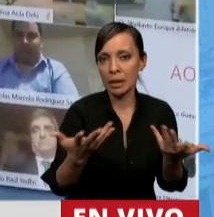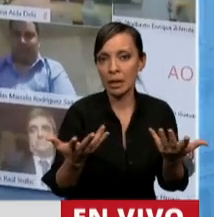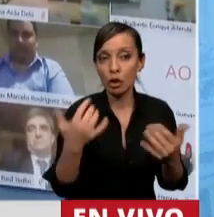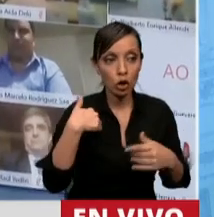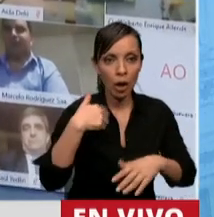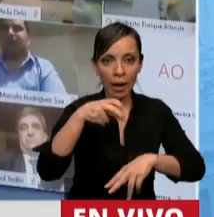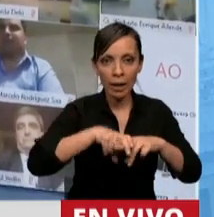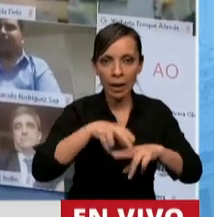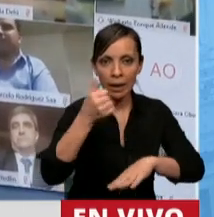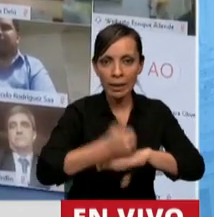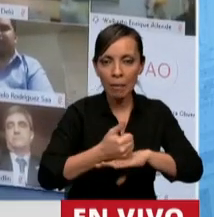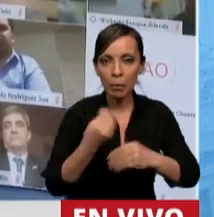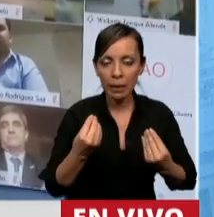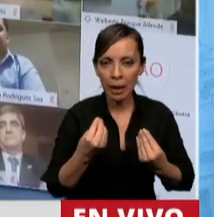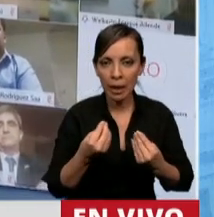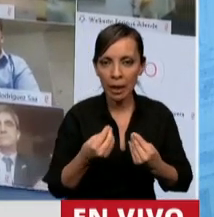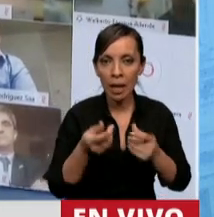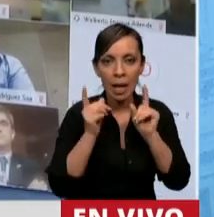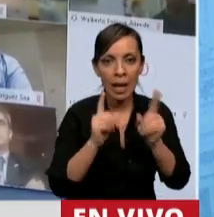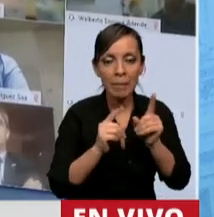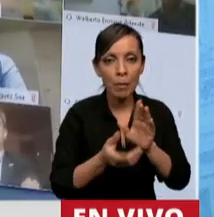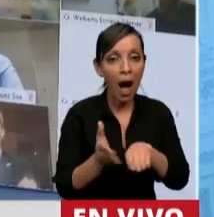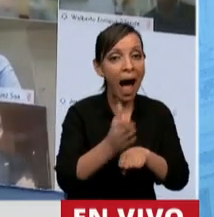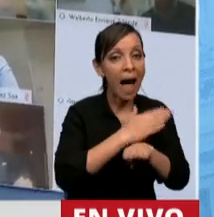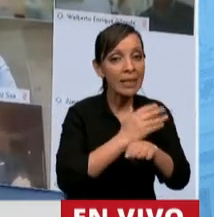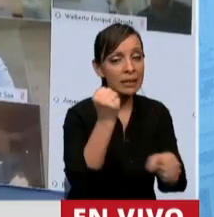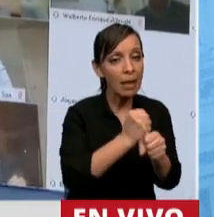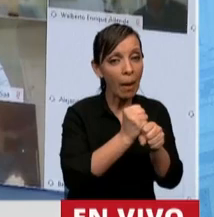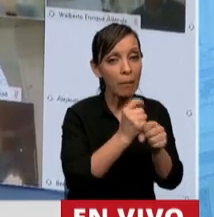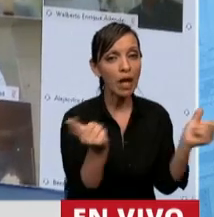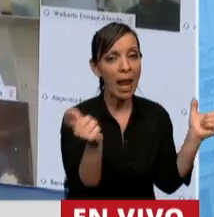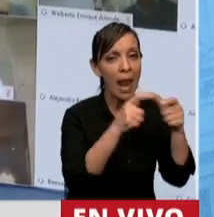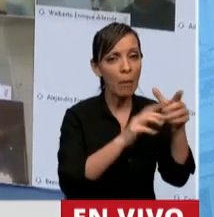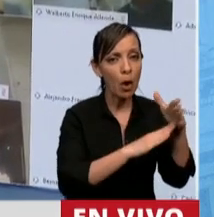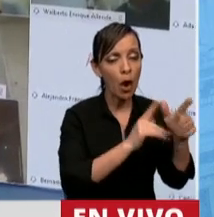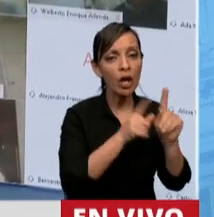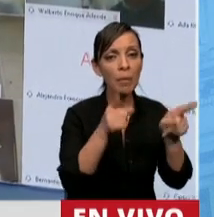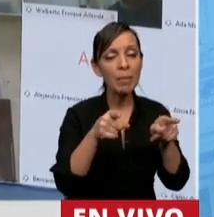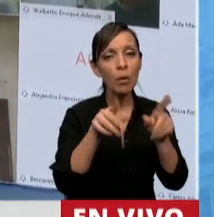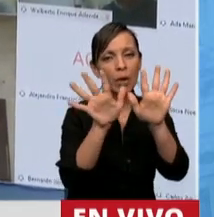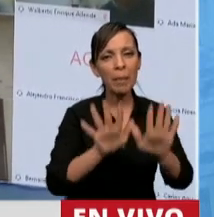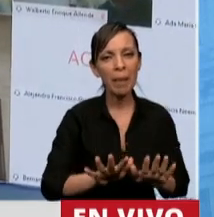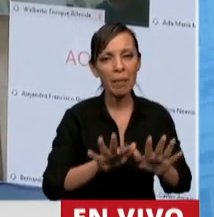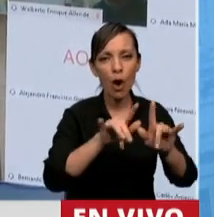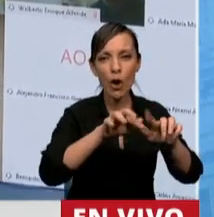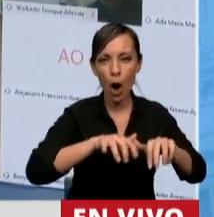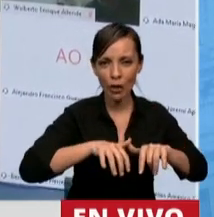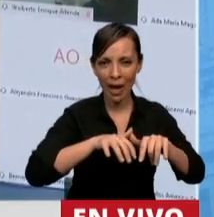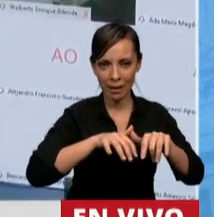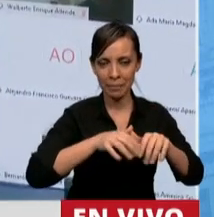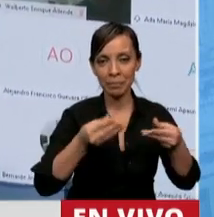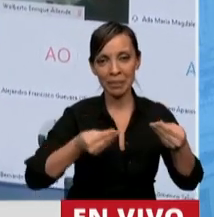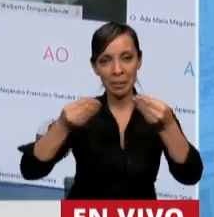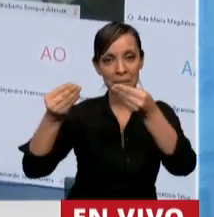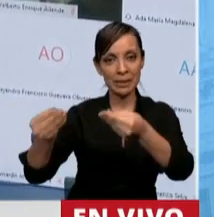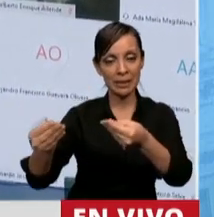reservas, Presidenta. Las que hicimos en labor parlamentaria, las que hicimos en la nota que le presentaron los presidentes de